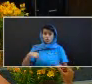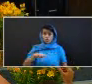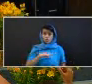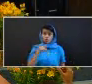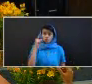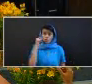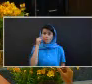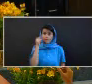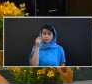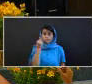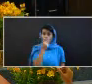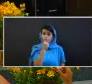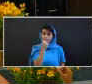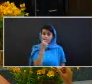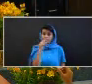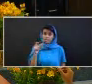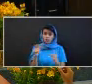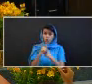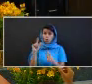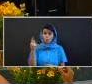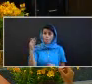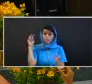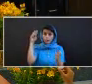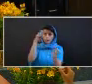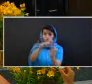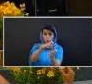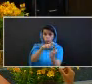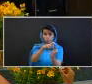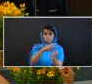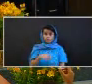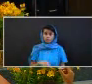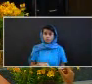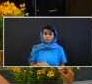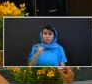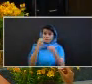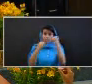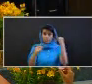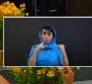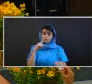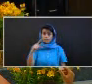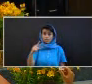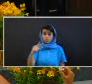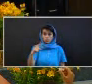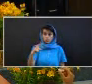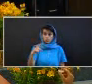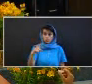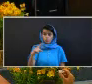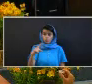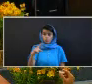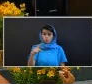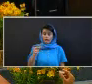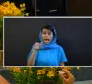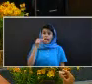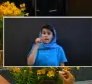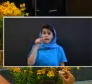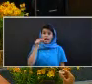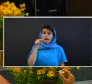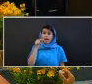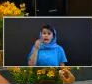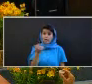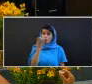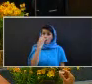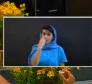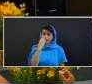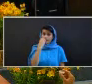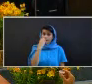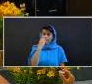hombres y mujeres con un propósito. Termino diciendo: al beber del pan, al comer del pan